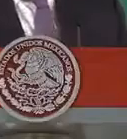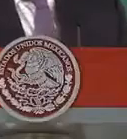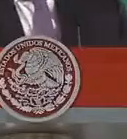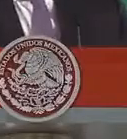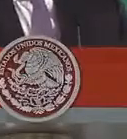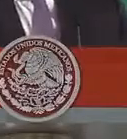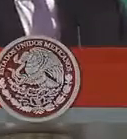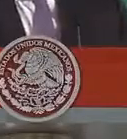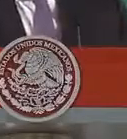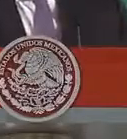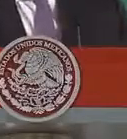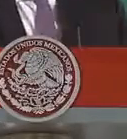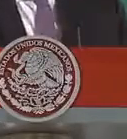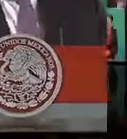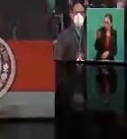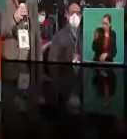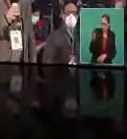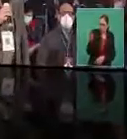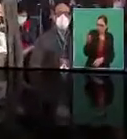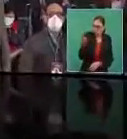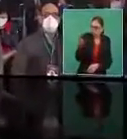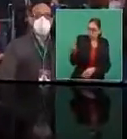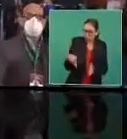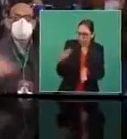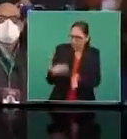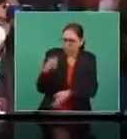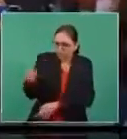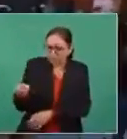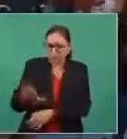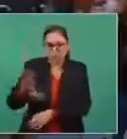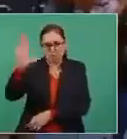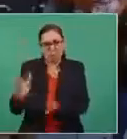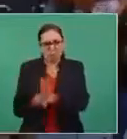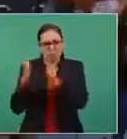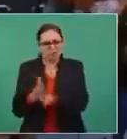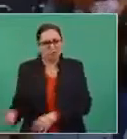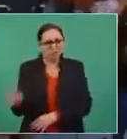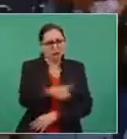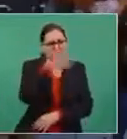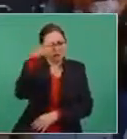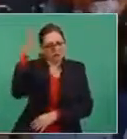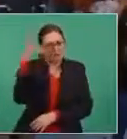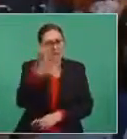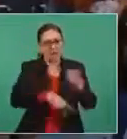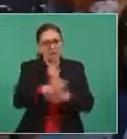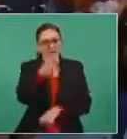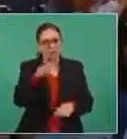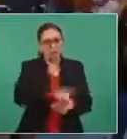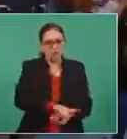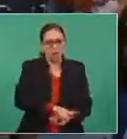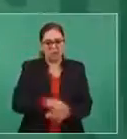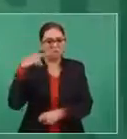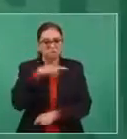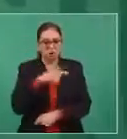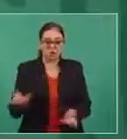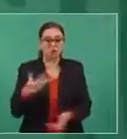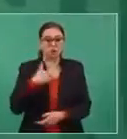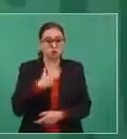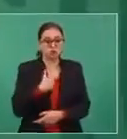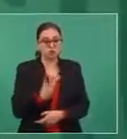una ánfora. Si les parece, mejor. Que viene un día y se le da la palabra. Yo entiendo que no somos una televisora